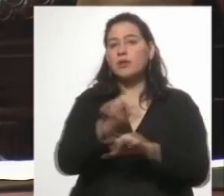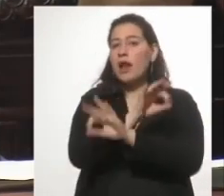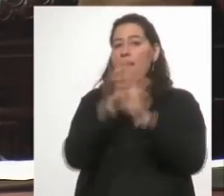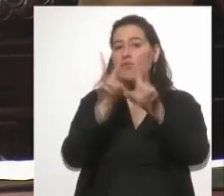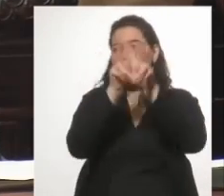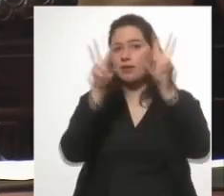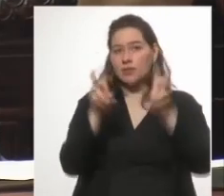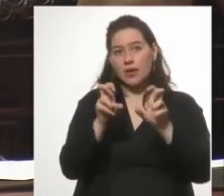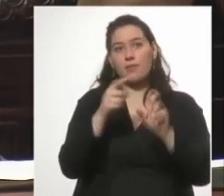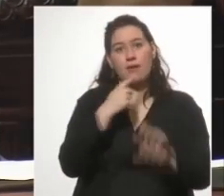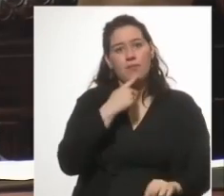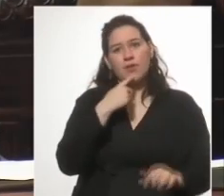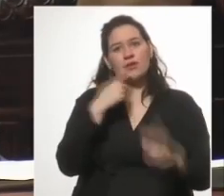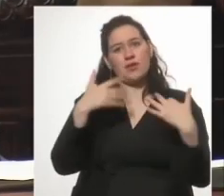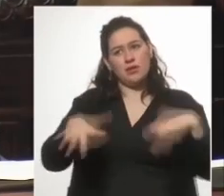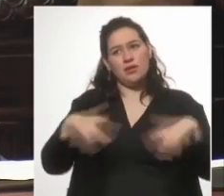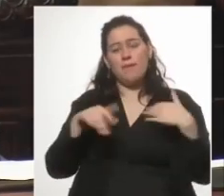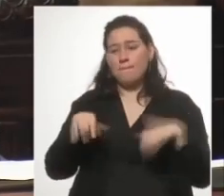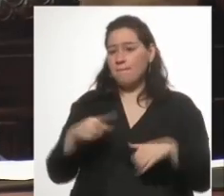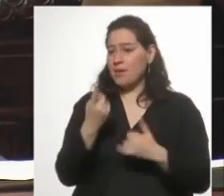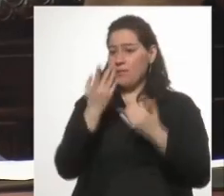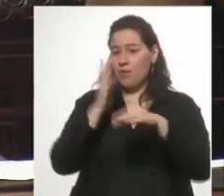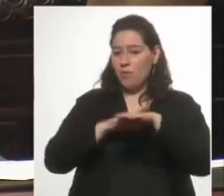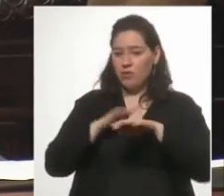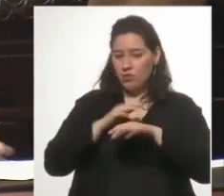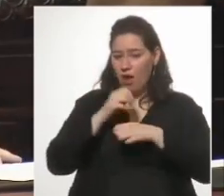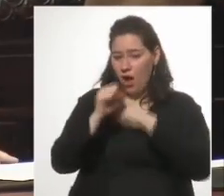fue politizado desde el primer momento.